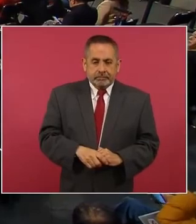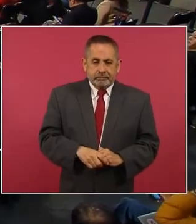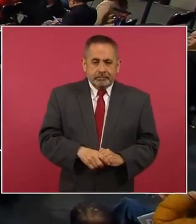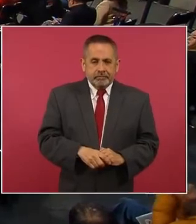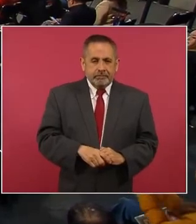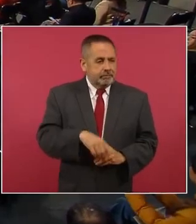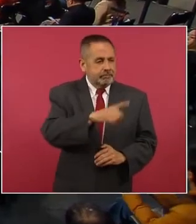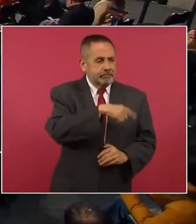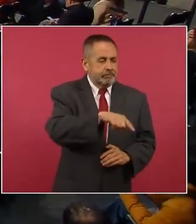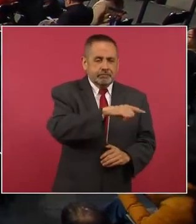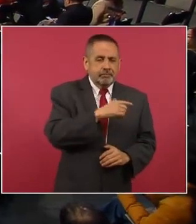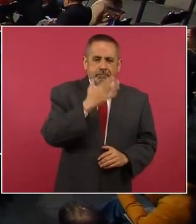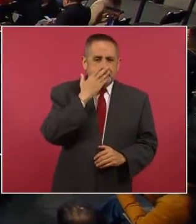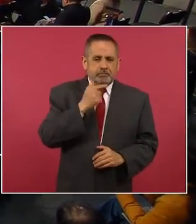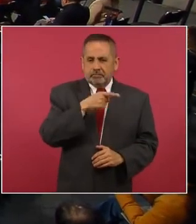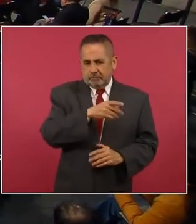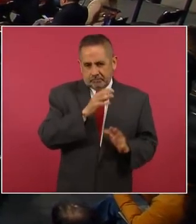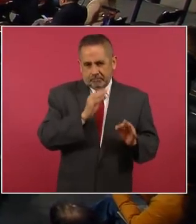Ahí no hay